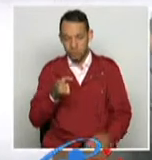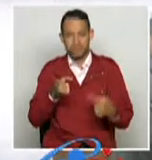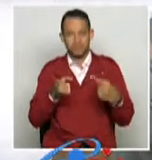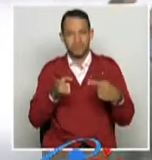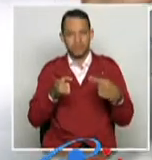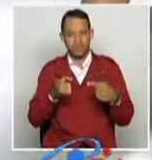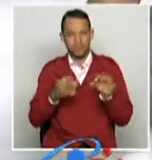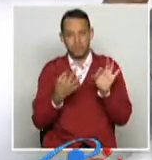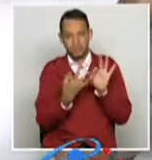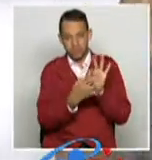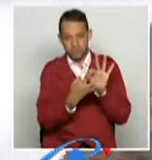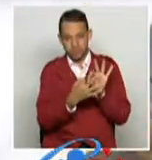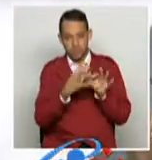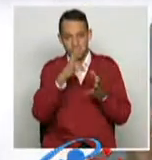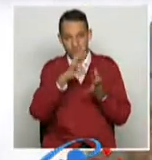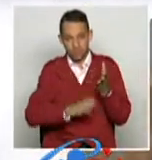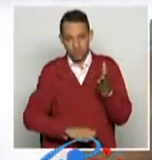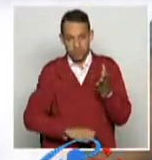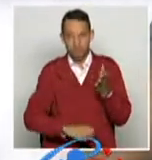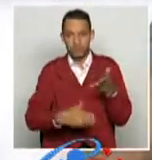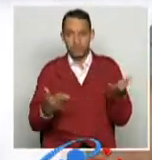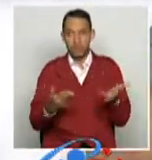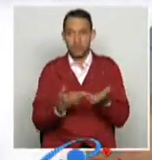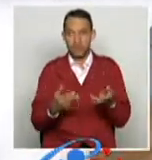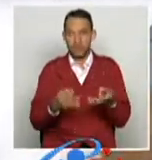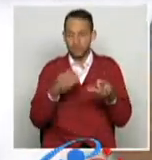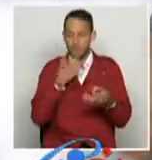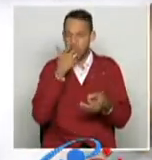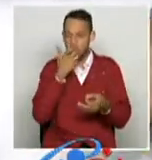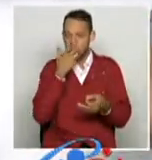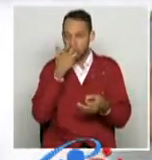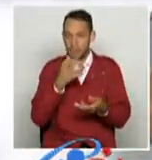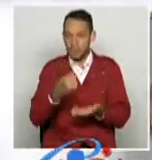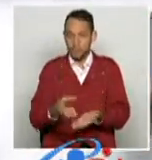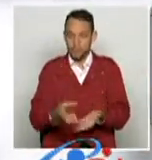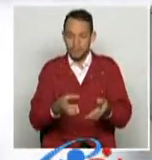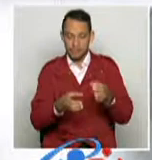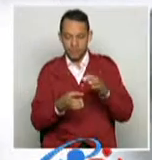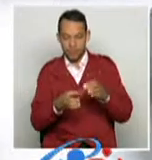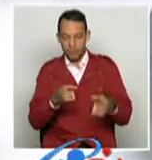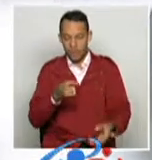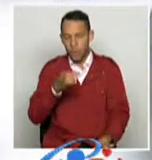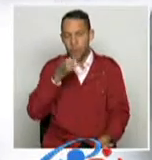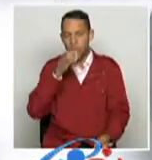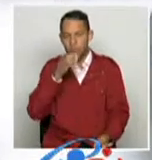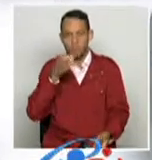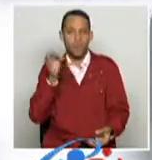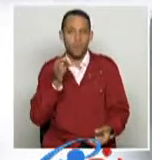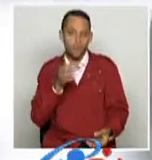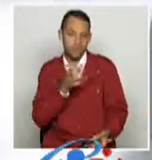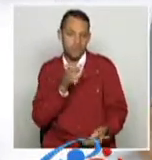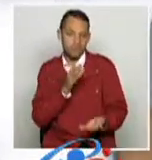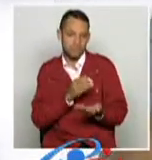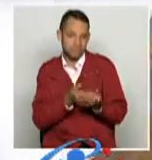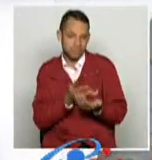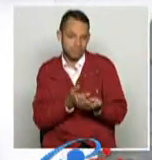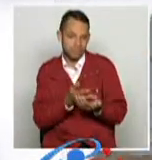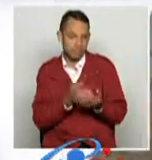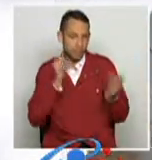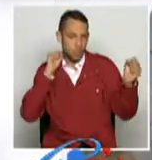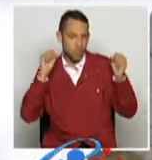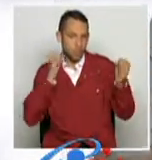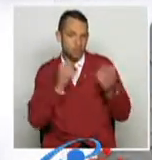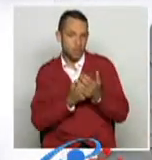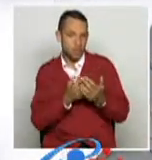colocamos en un termo, tomarla lo más caliente, va a entrar esa agua ahí a la parte del dolor y lo va a